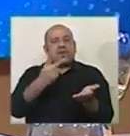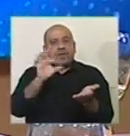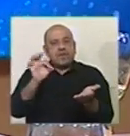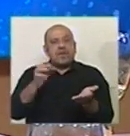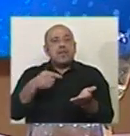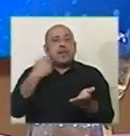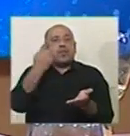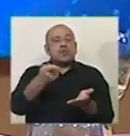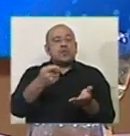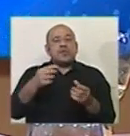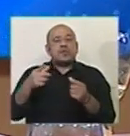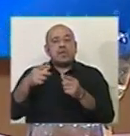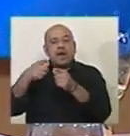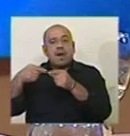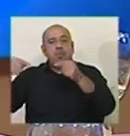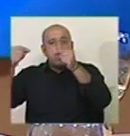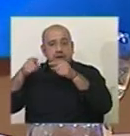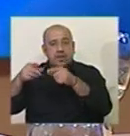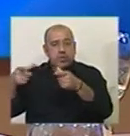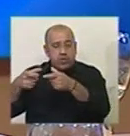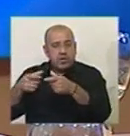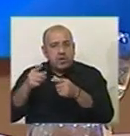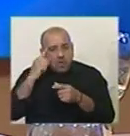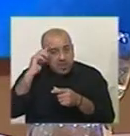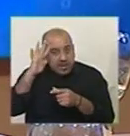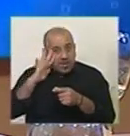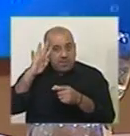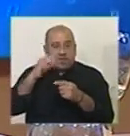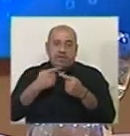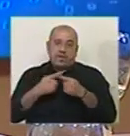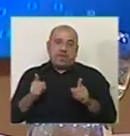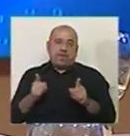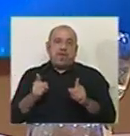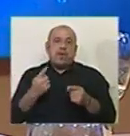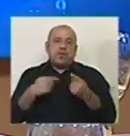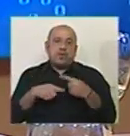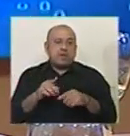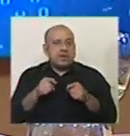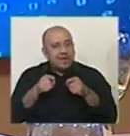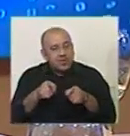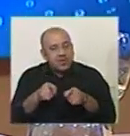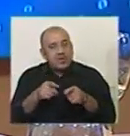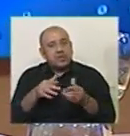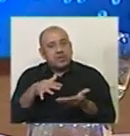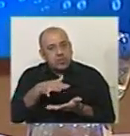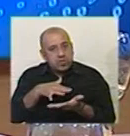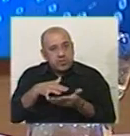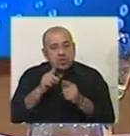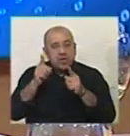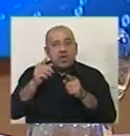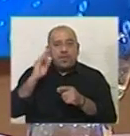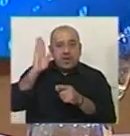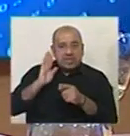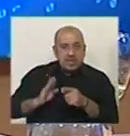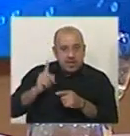que va a ser el siguiente. Imaginaba una cosa muy distinta de la que le está pasando. Entonces, este es un fenómeno que está estudiado, ¿eh? Dilma Rousseff empezó